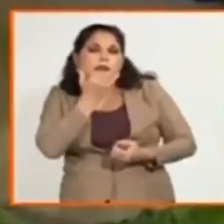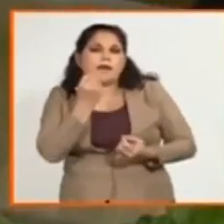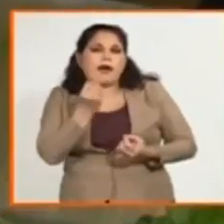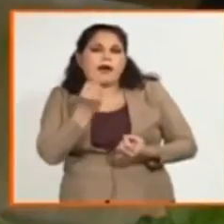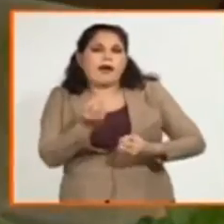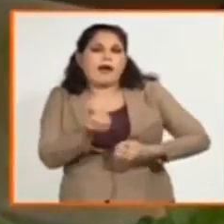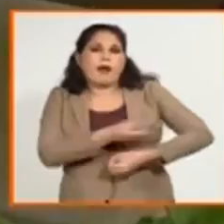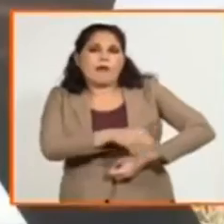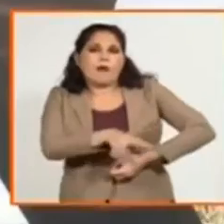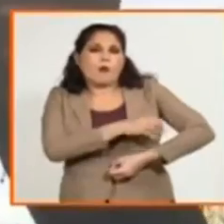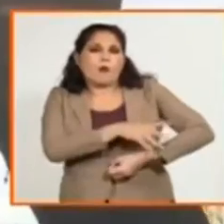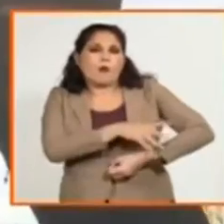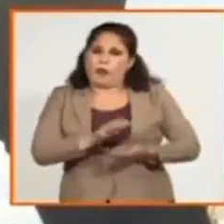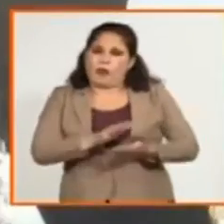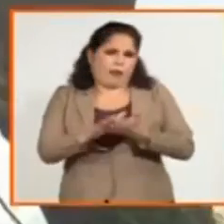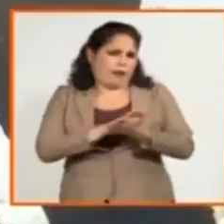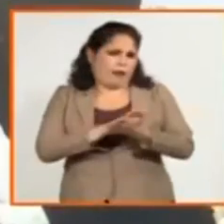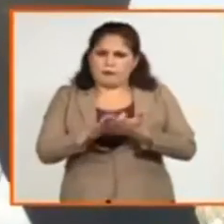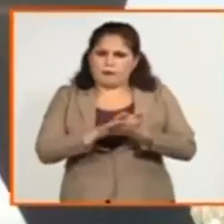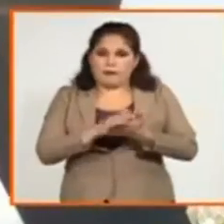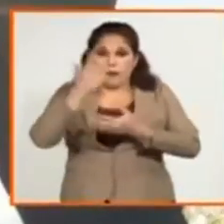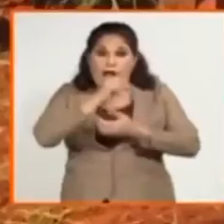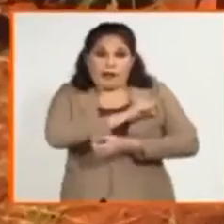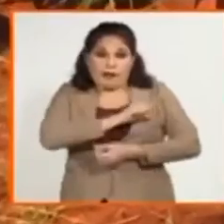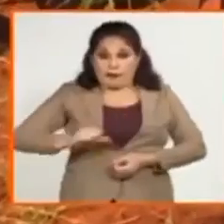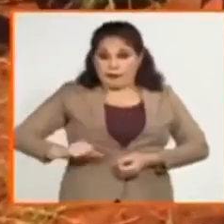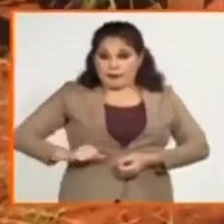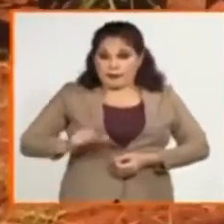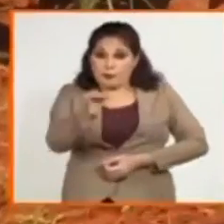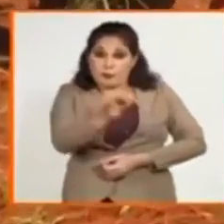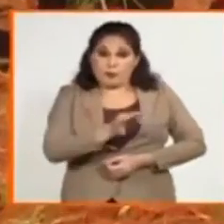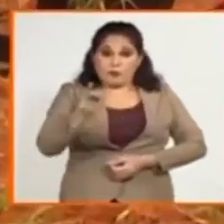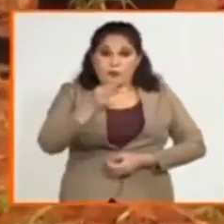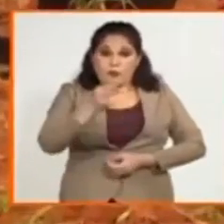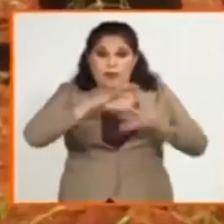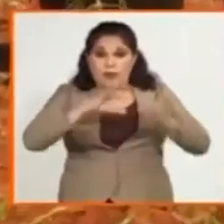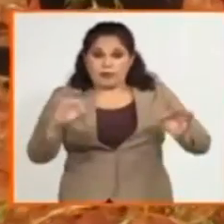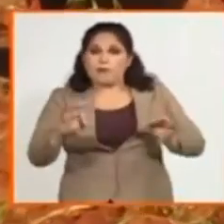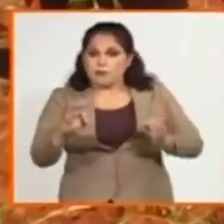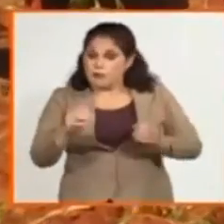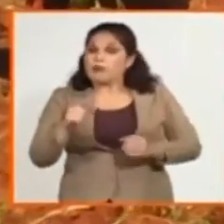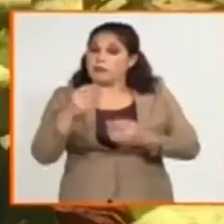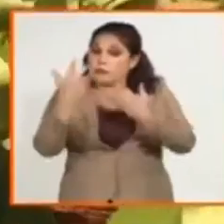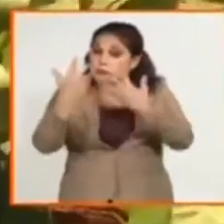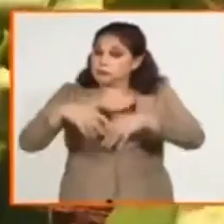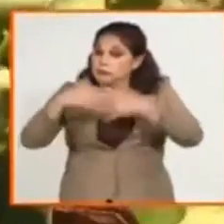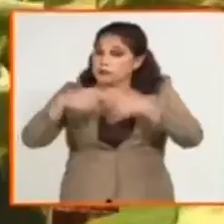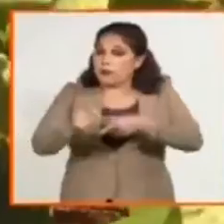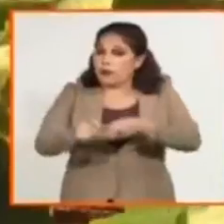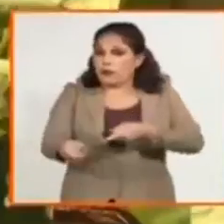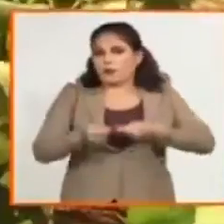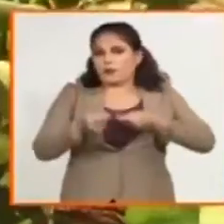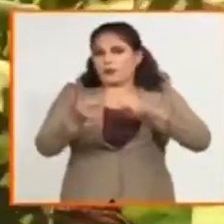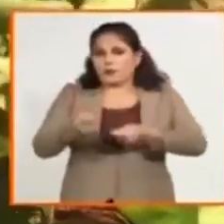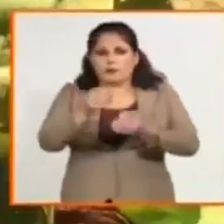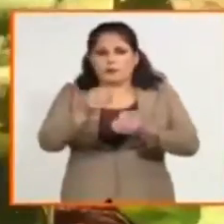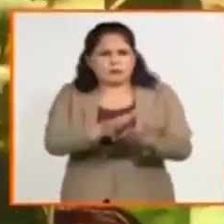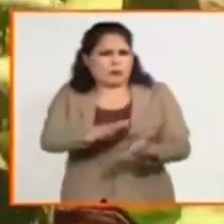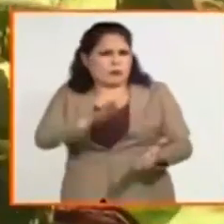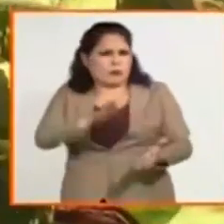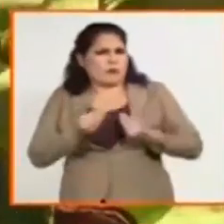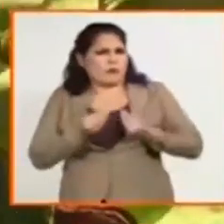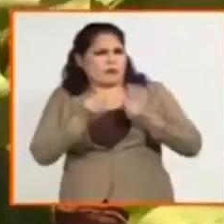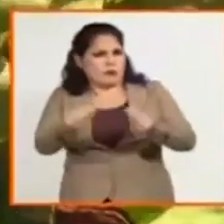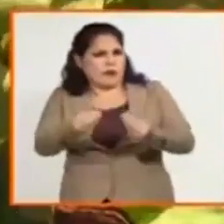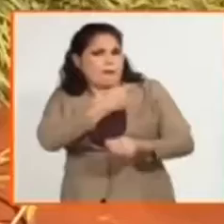de recursos que lo sustenta. Alquízar es una de las localidades artemiseñas con gran peso en la producción agrícola, con compromisos de entrega al